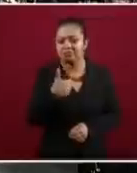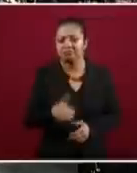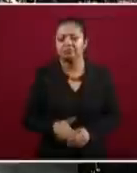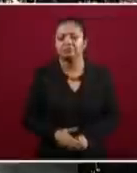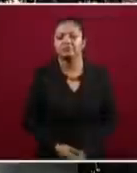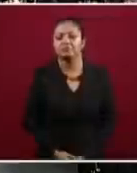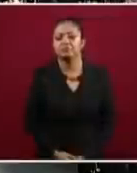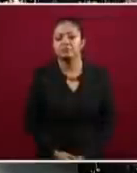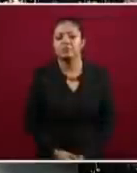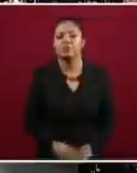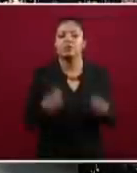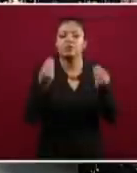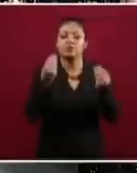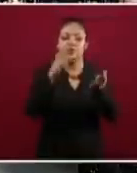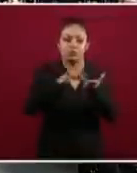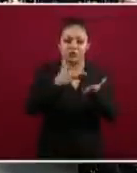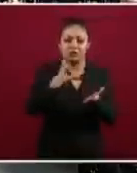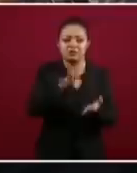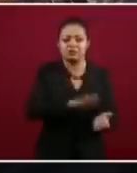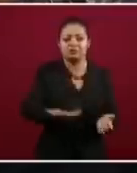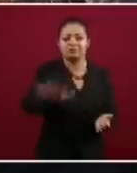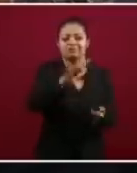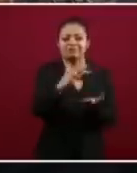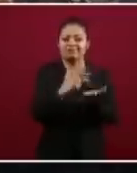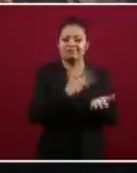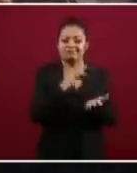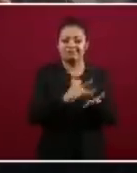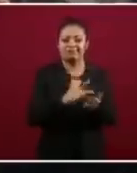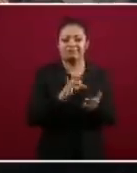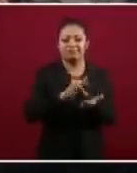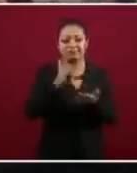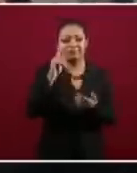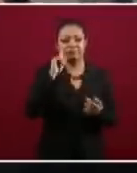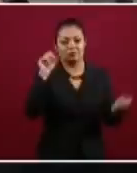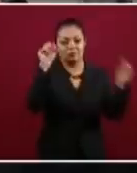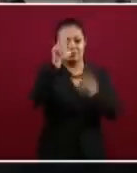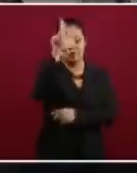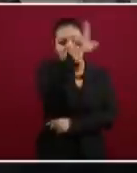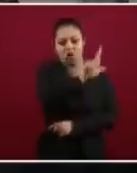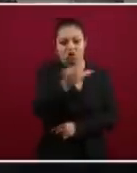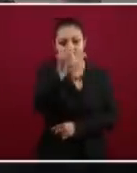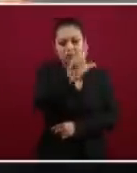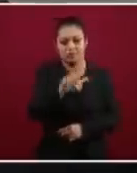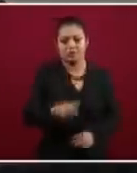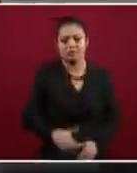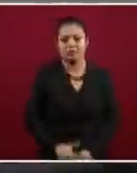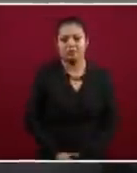Y muchas gracias al pueblo por el apoyo. Nos vemos el lunes.